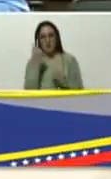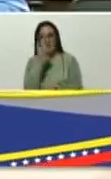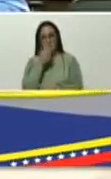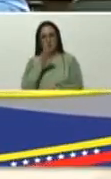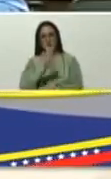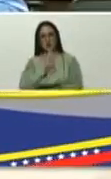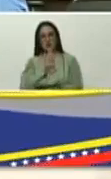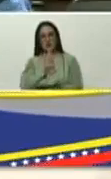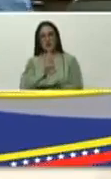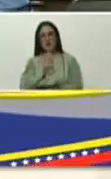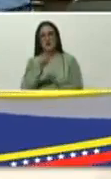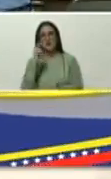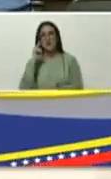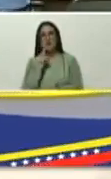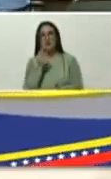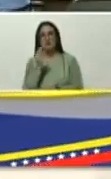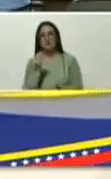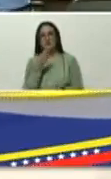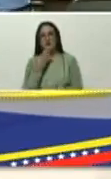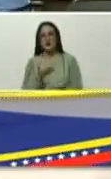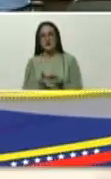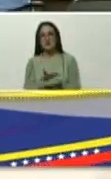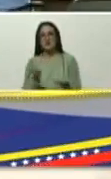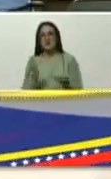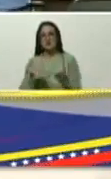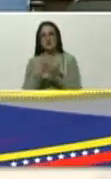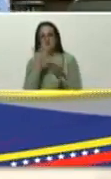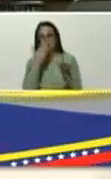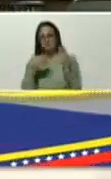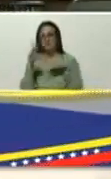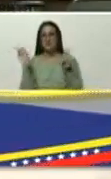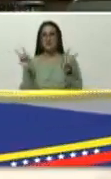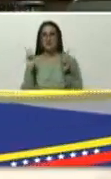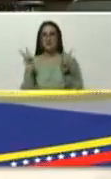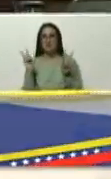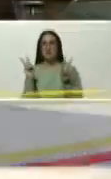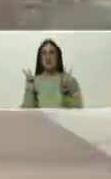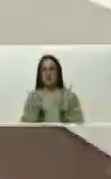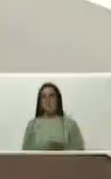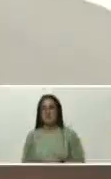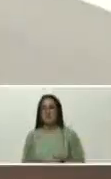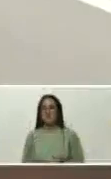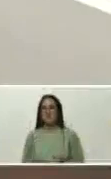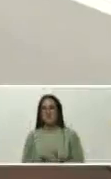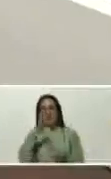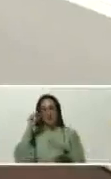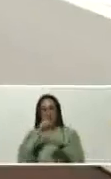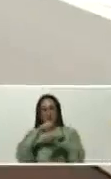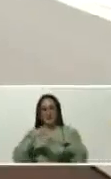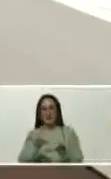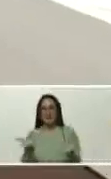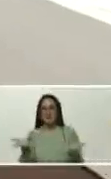protagónica y bolivariana. Muchas gracias. Hasta la victoria siempre. Que Dios los bendiga, pues.